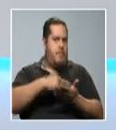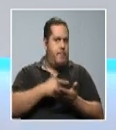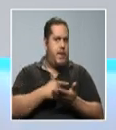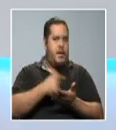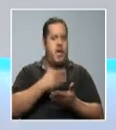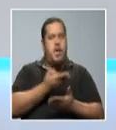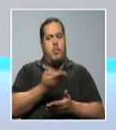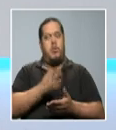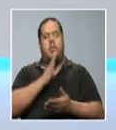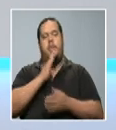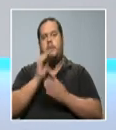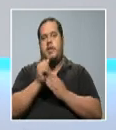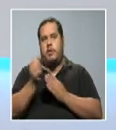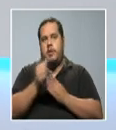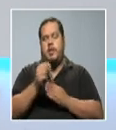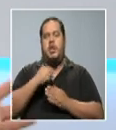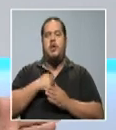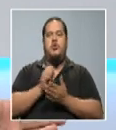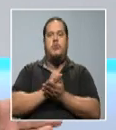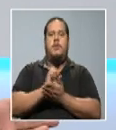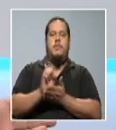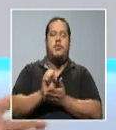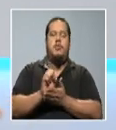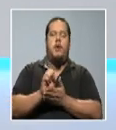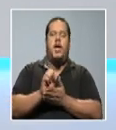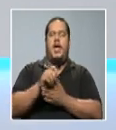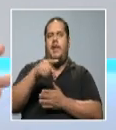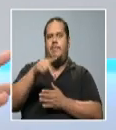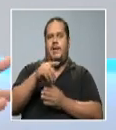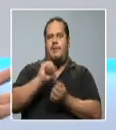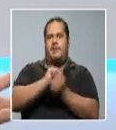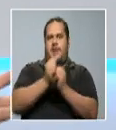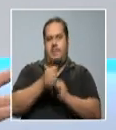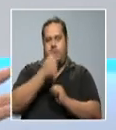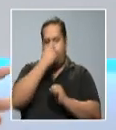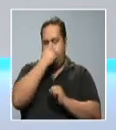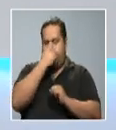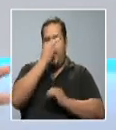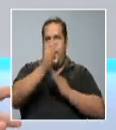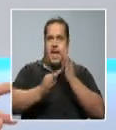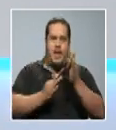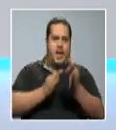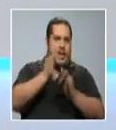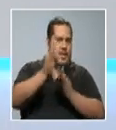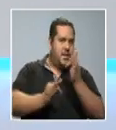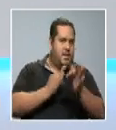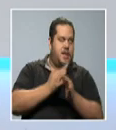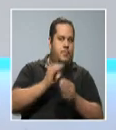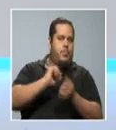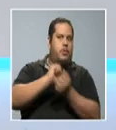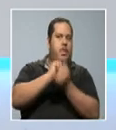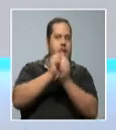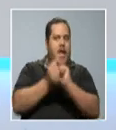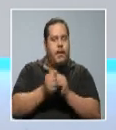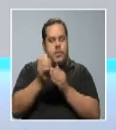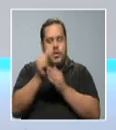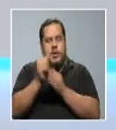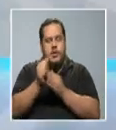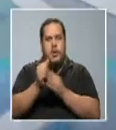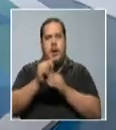estamos hablando de dólares, pues me evito el riesgo cambiario, ¿verdad? Ustedes saben, el tipo de cambio fluctúa mucho, es muy variable y eso